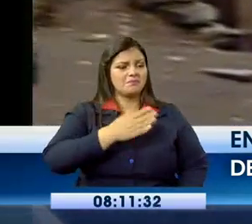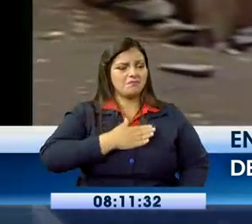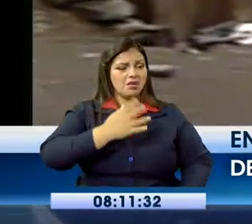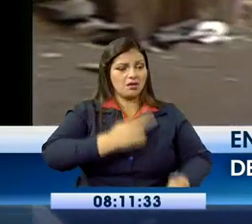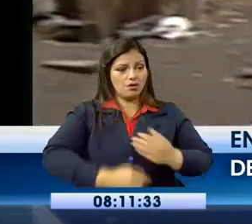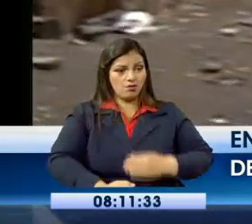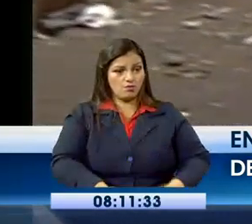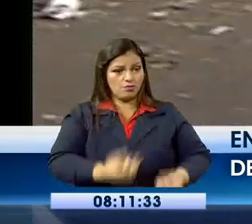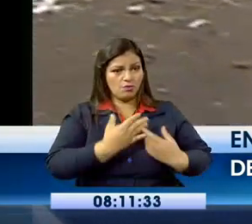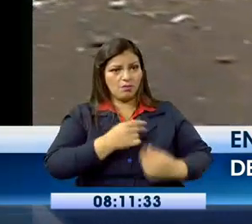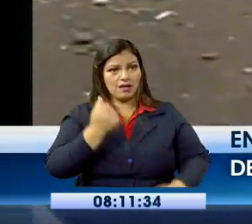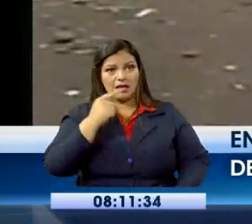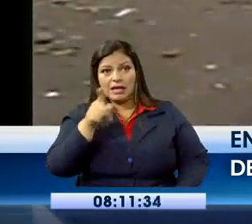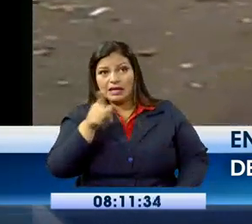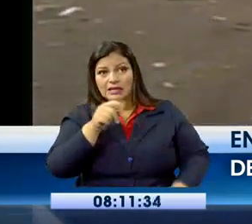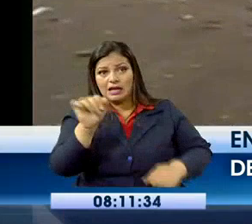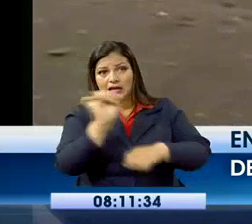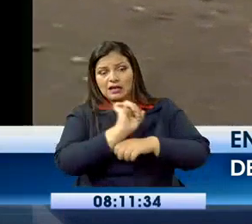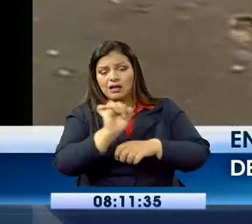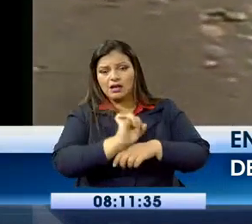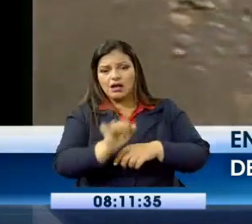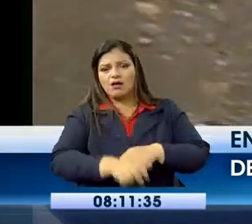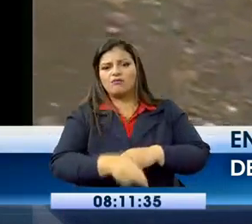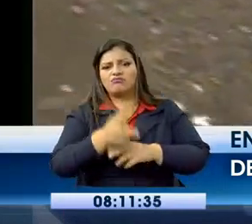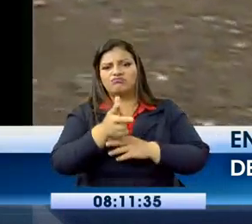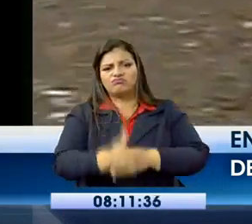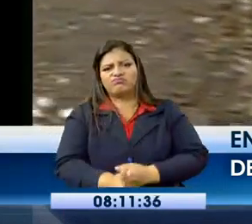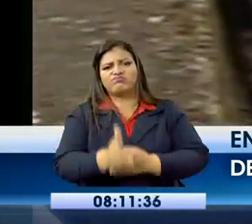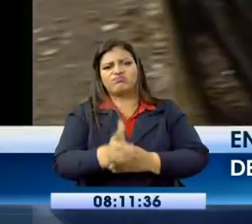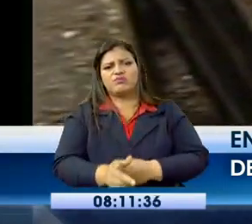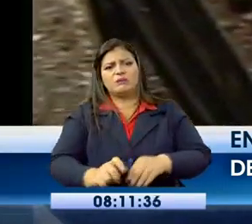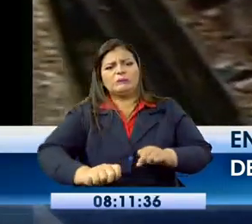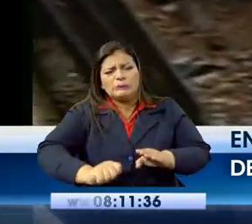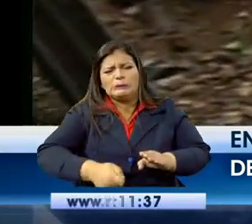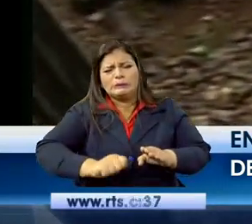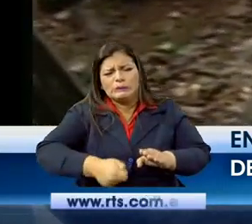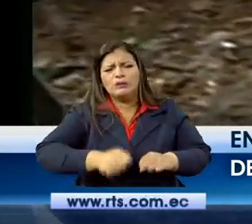atrapado allá, pero yo después subí a verlo, ya yo creo que ya lo habían sacado porque ya no estaba.